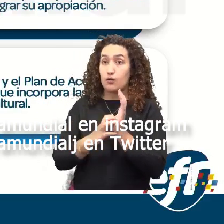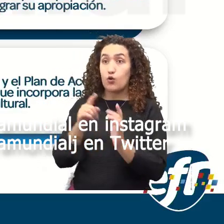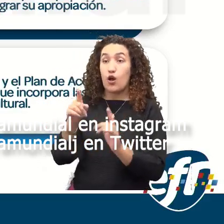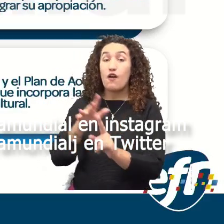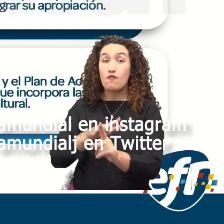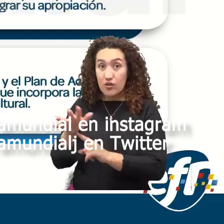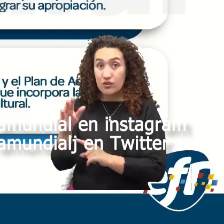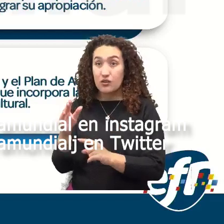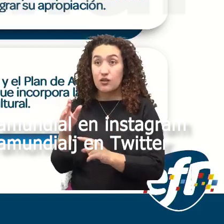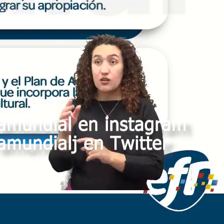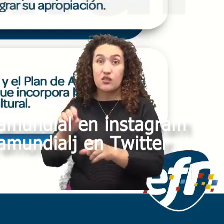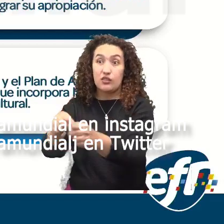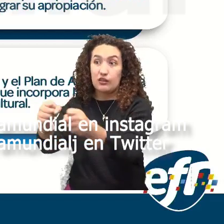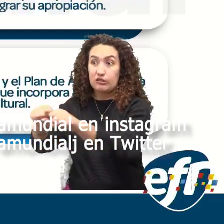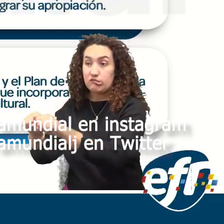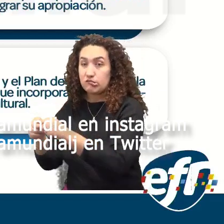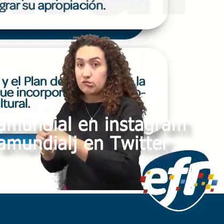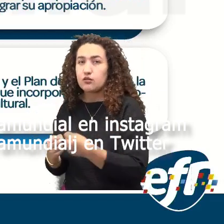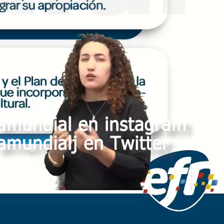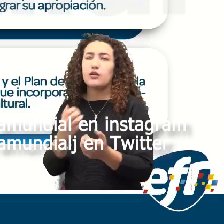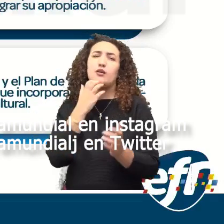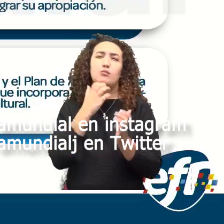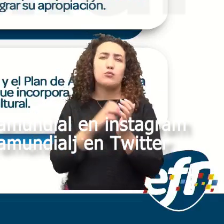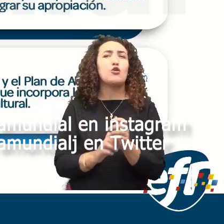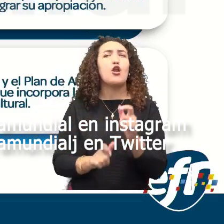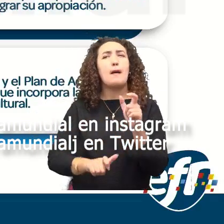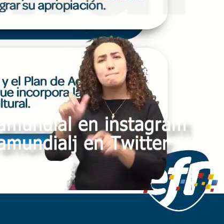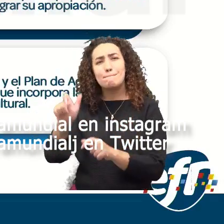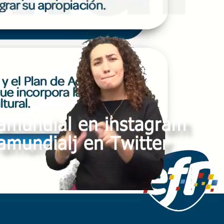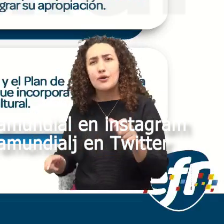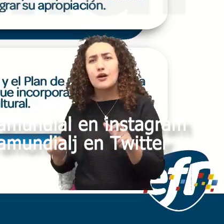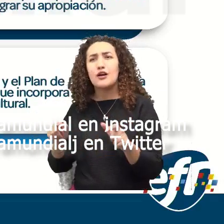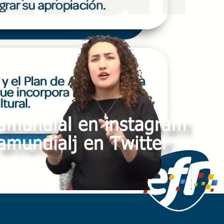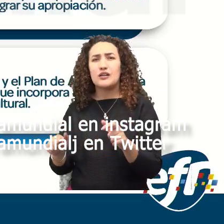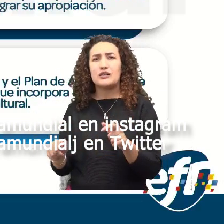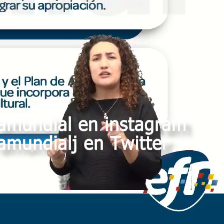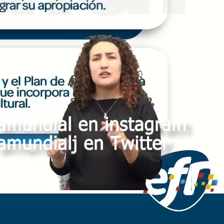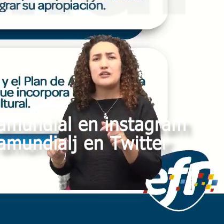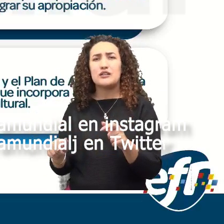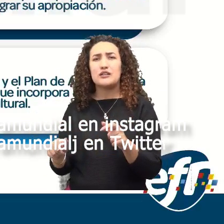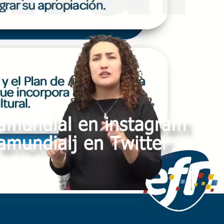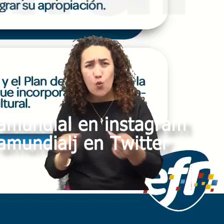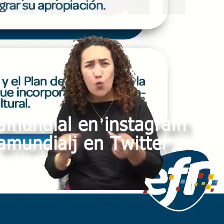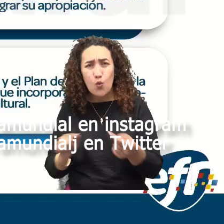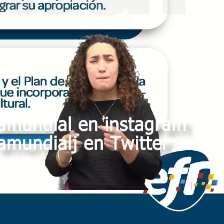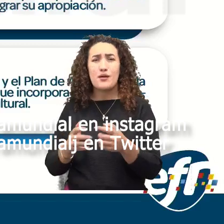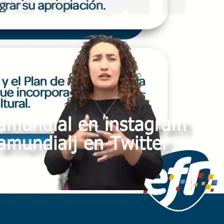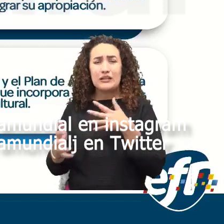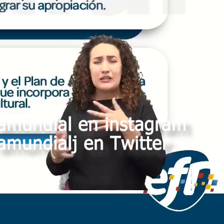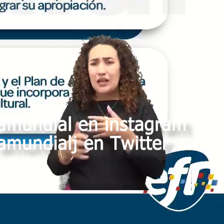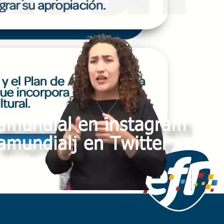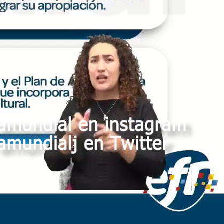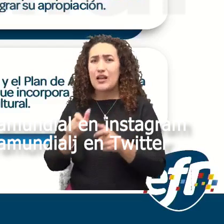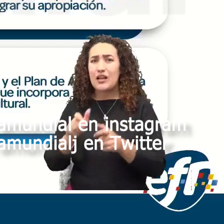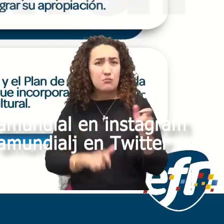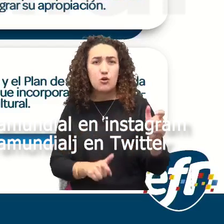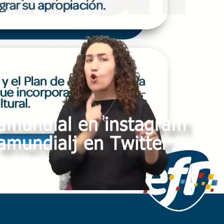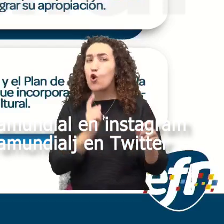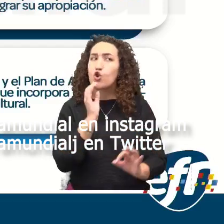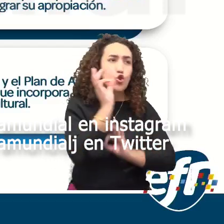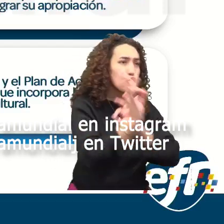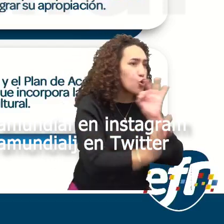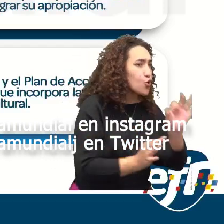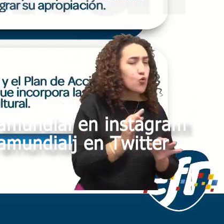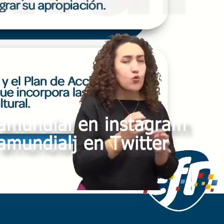sino sociales. Cuando la gente se cola en un sistema, cuando la gente genera conflictos en un sistema, cuando la gente no cuida el sistema, cuando la gente ataca